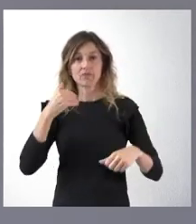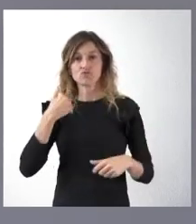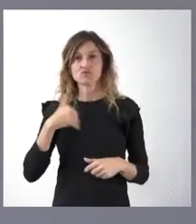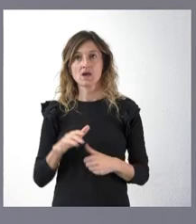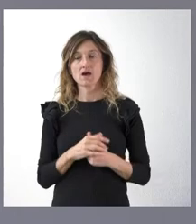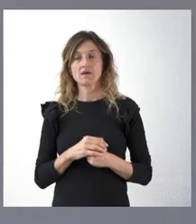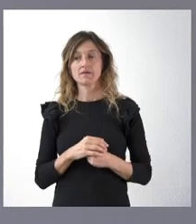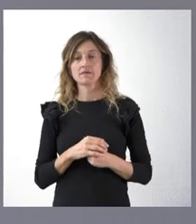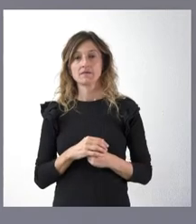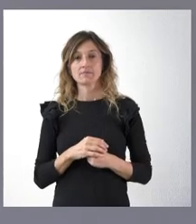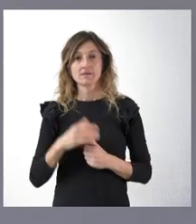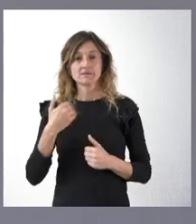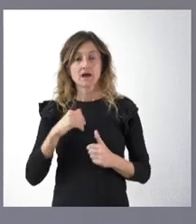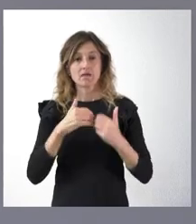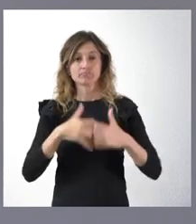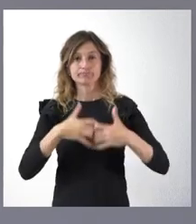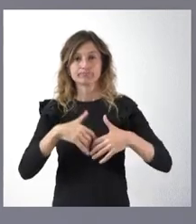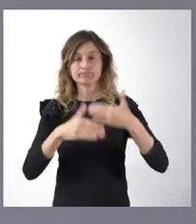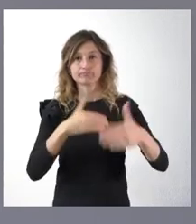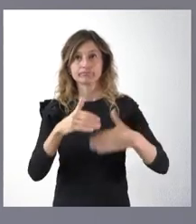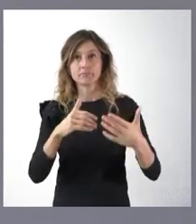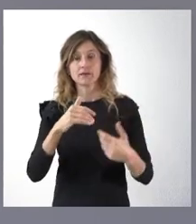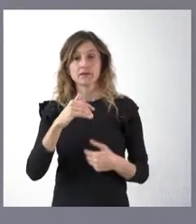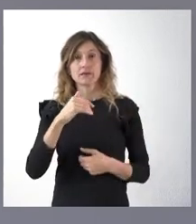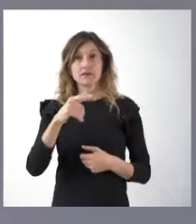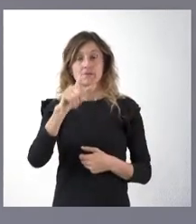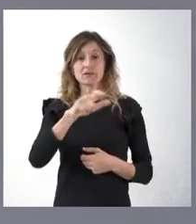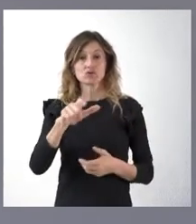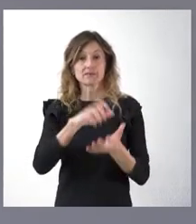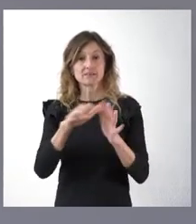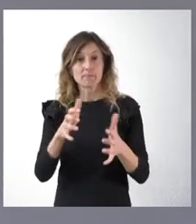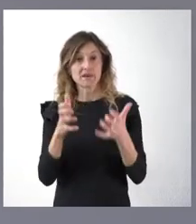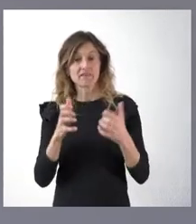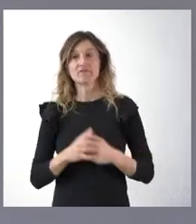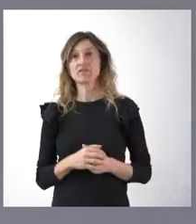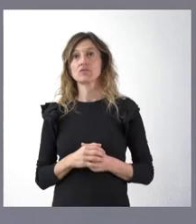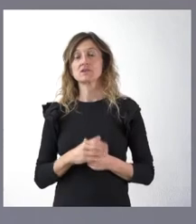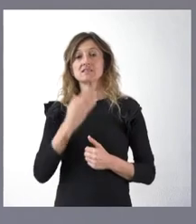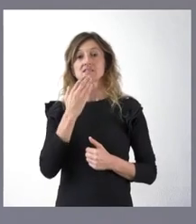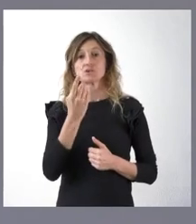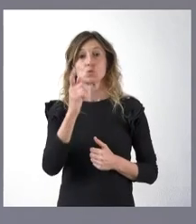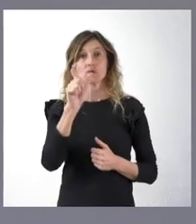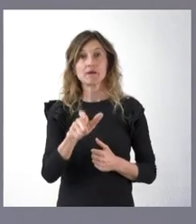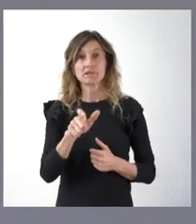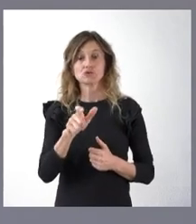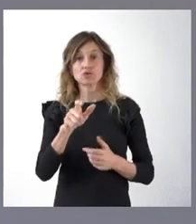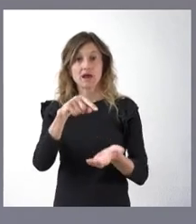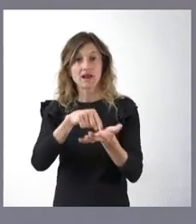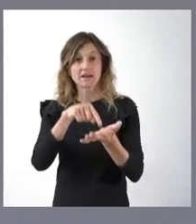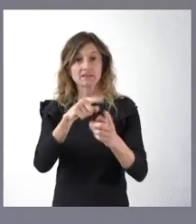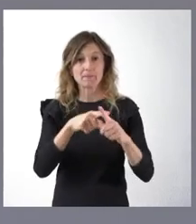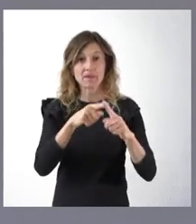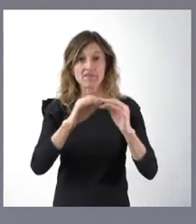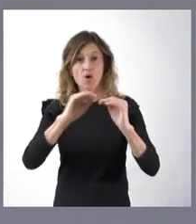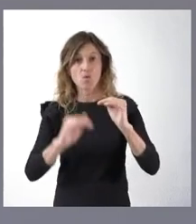físicas que la tenemos en marcha y que se van a verificar las personas de Castilla y león y que si una persona con las rentas medias y